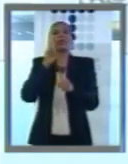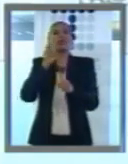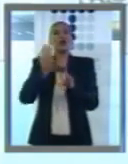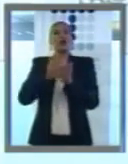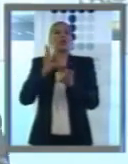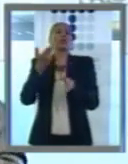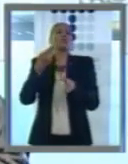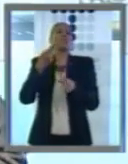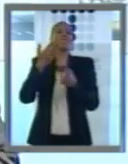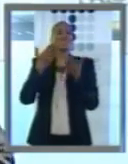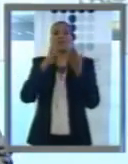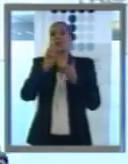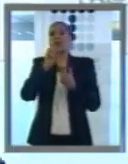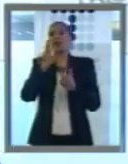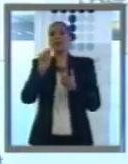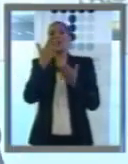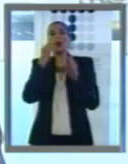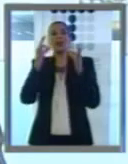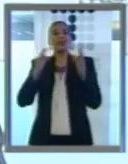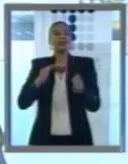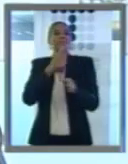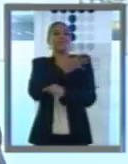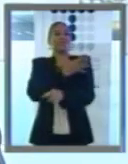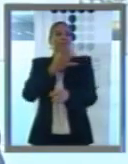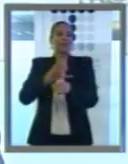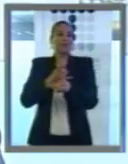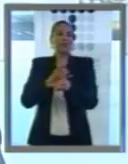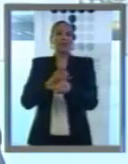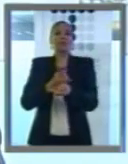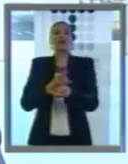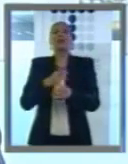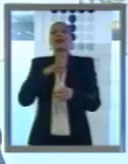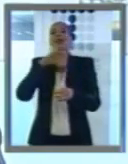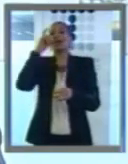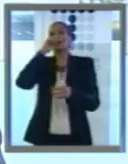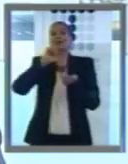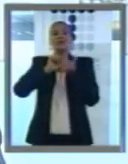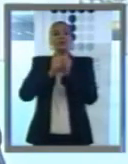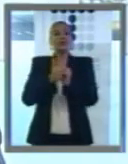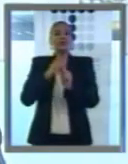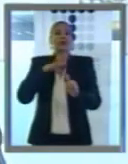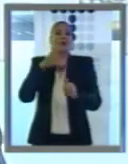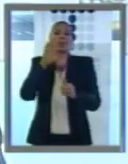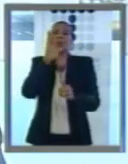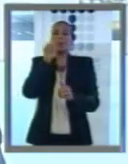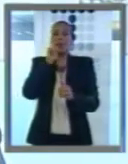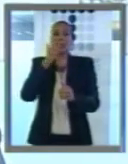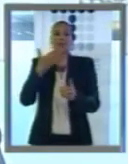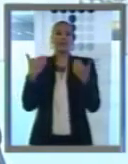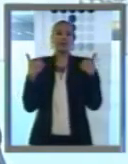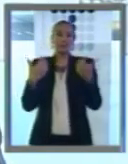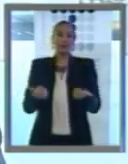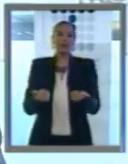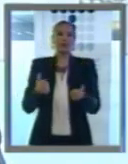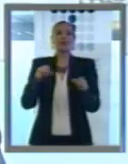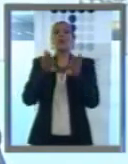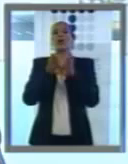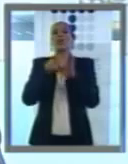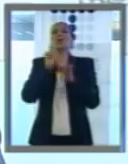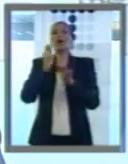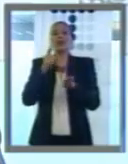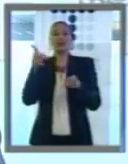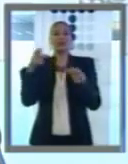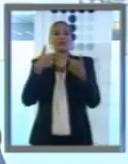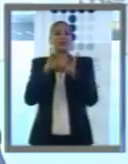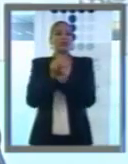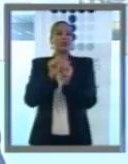la ineficacia. La complejidad de este fenómeno implica que el mismo no puede entenderse como limitante de